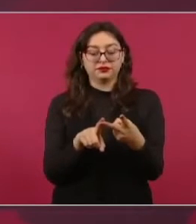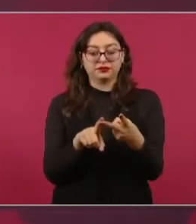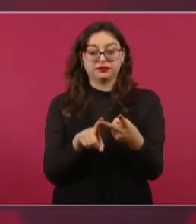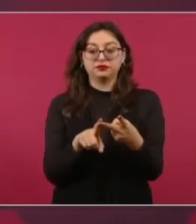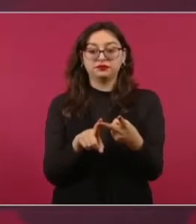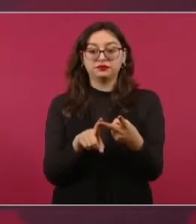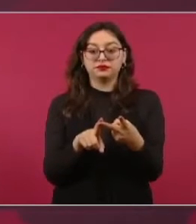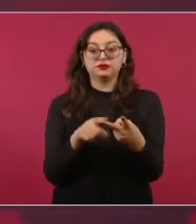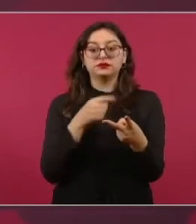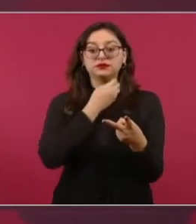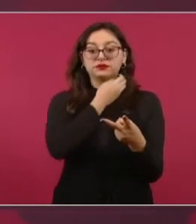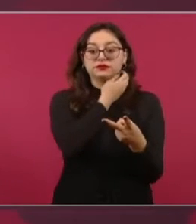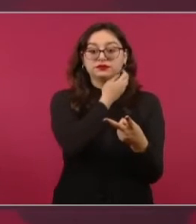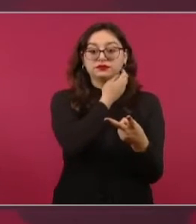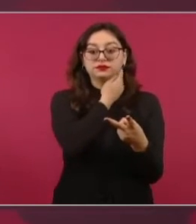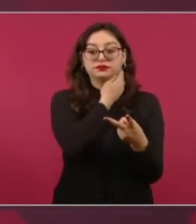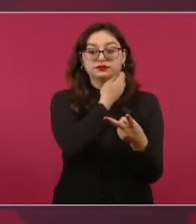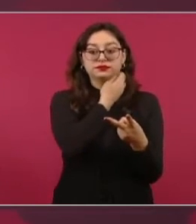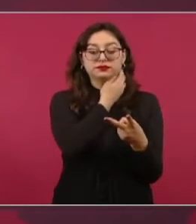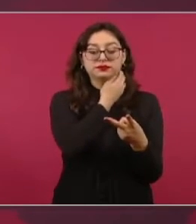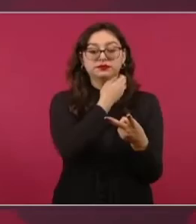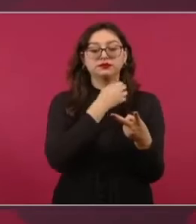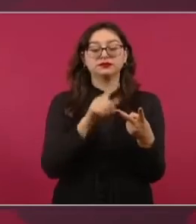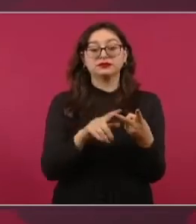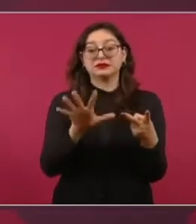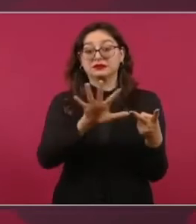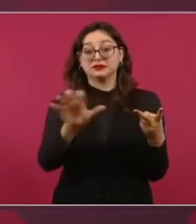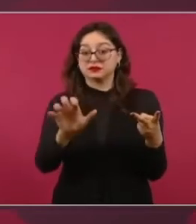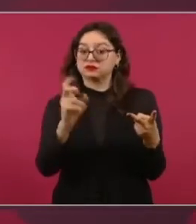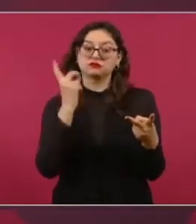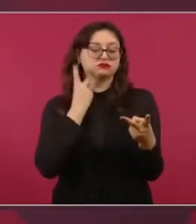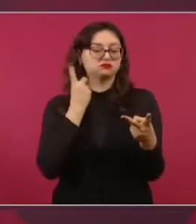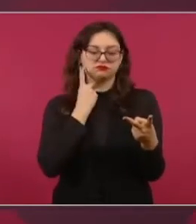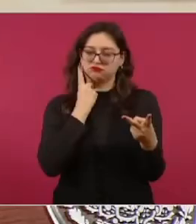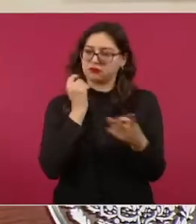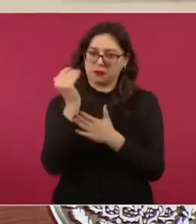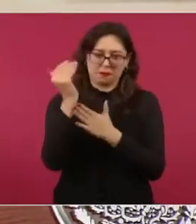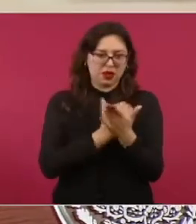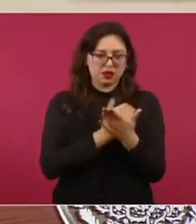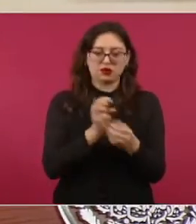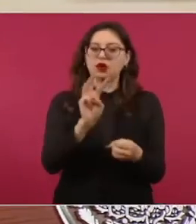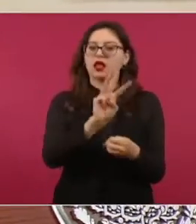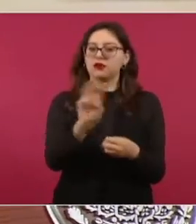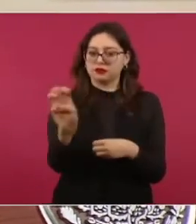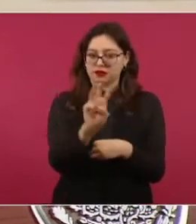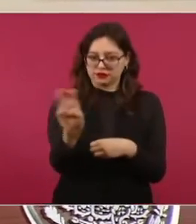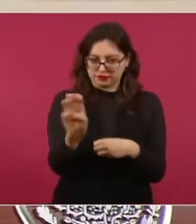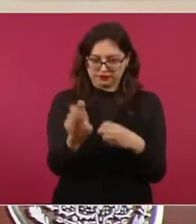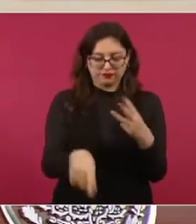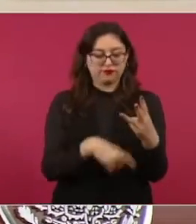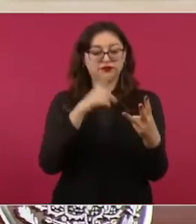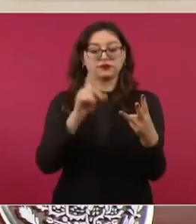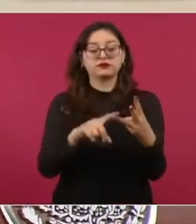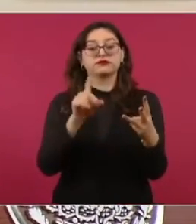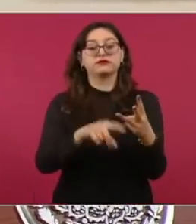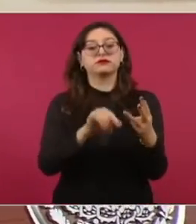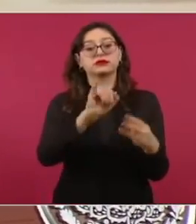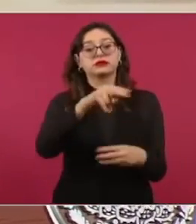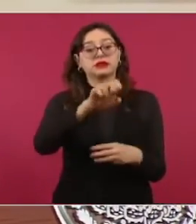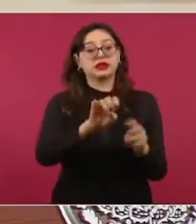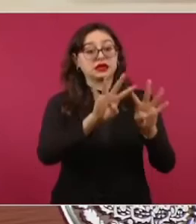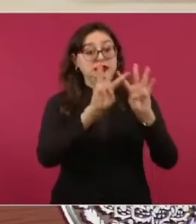que no fuesen 500 legisladores sino 300, que a los consejeros no los eligieran